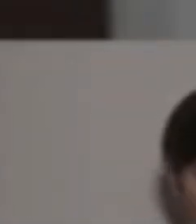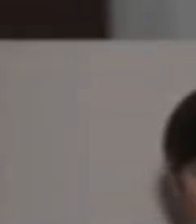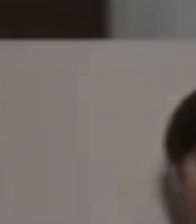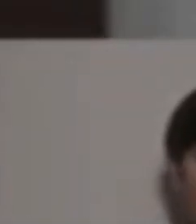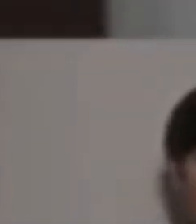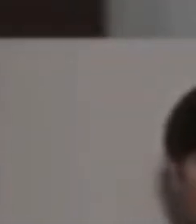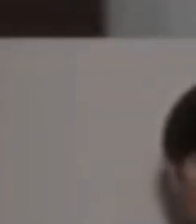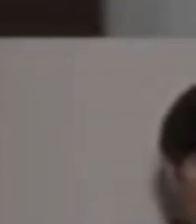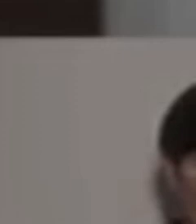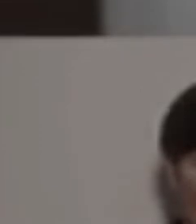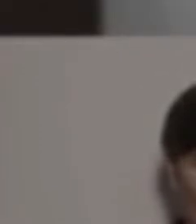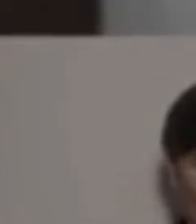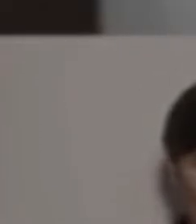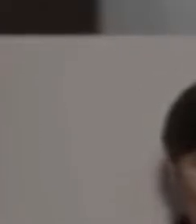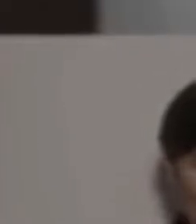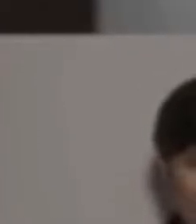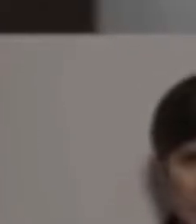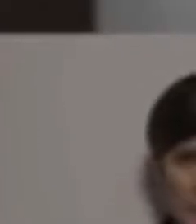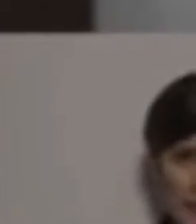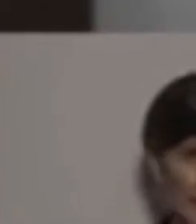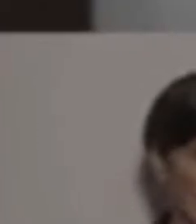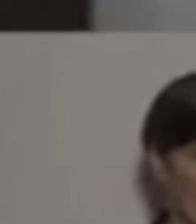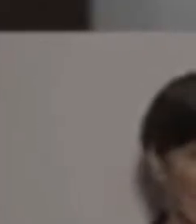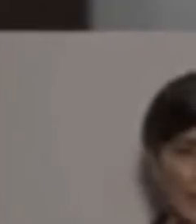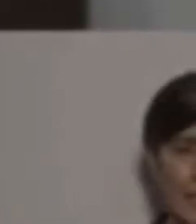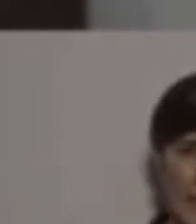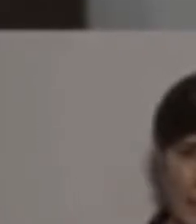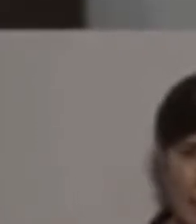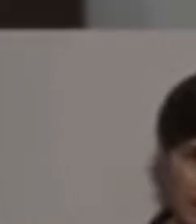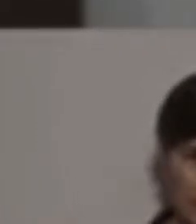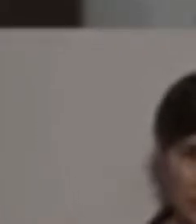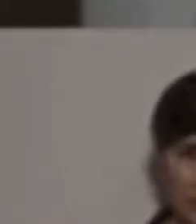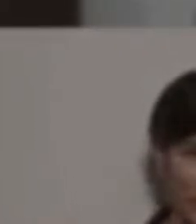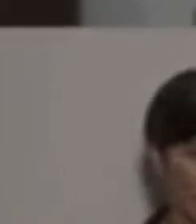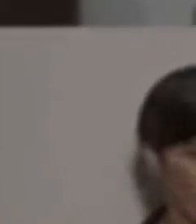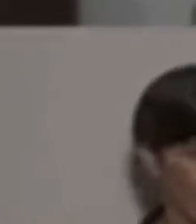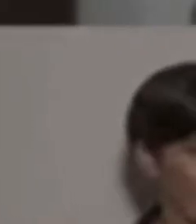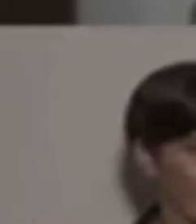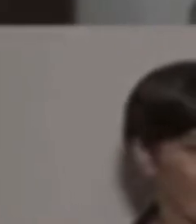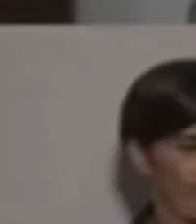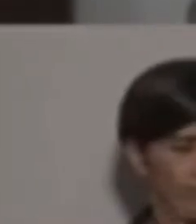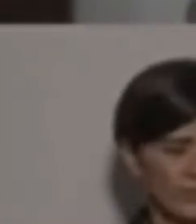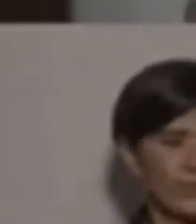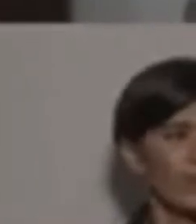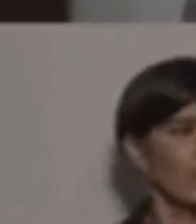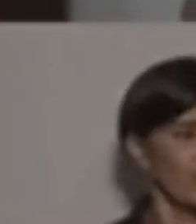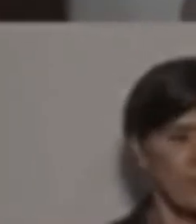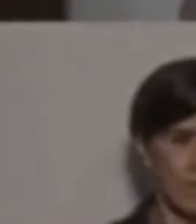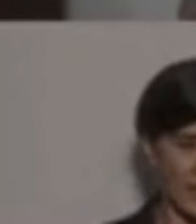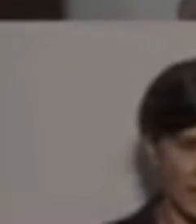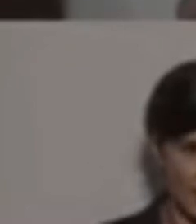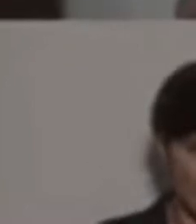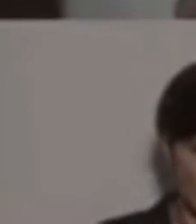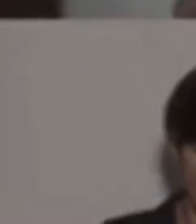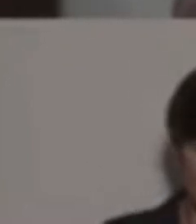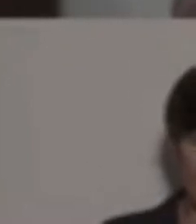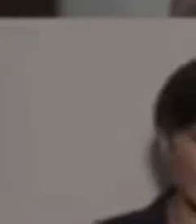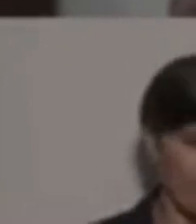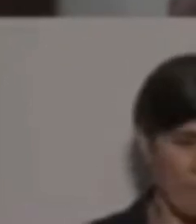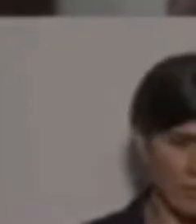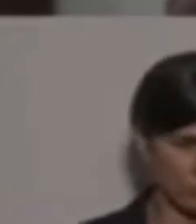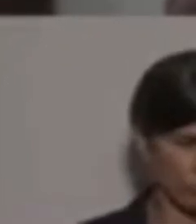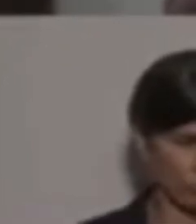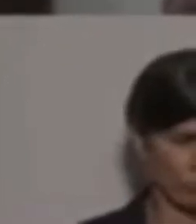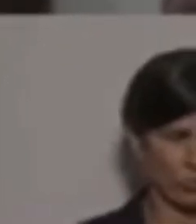Peralta Sánchez adelantó que con el ritmo de contagios actual de COVID-19, el sistema de salud podría colapsar, por lo que hizo un llamado a la población a actuar